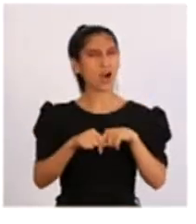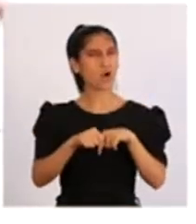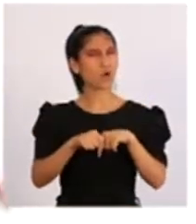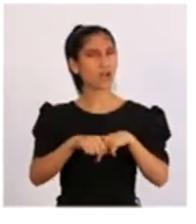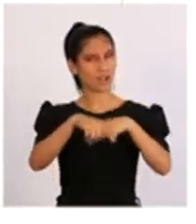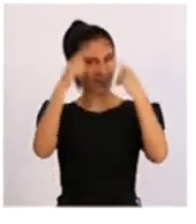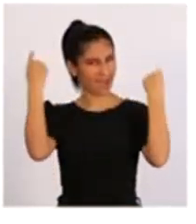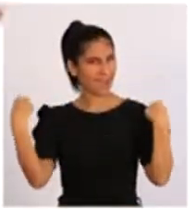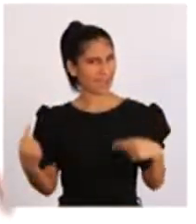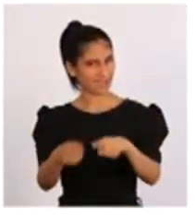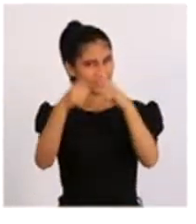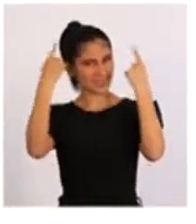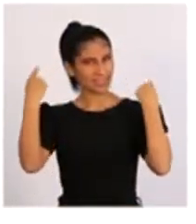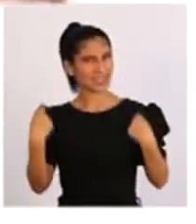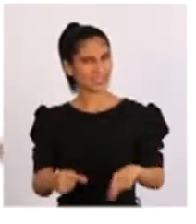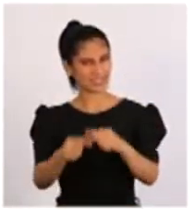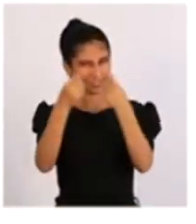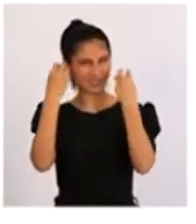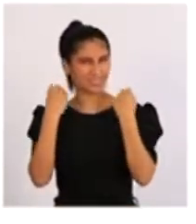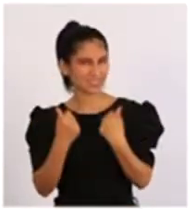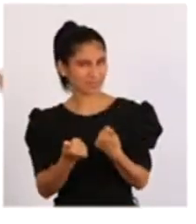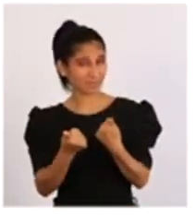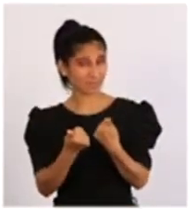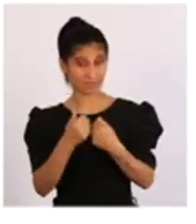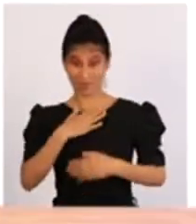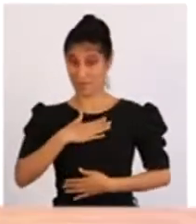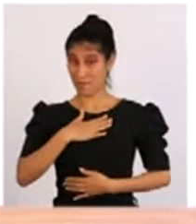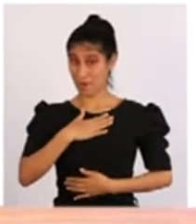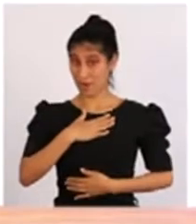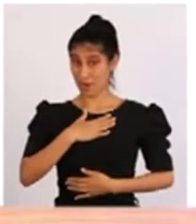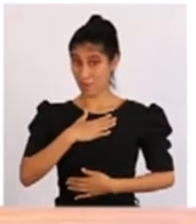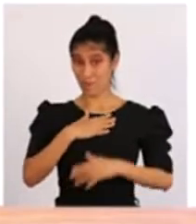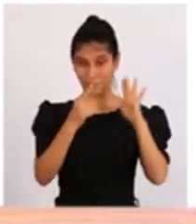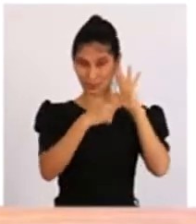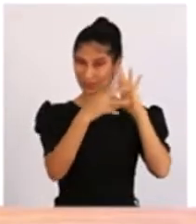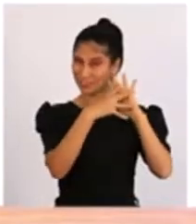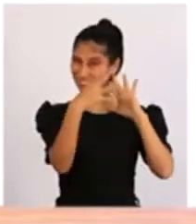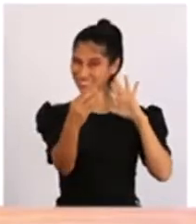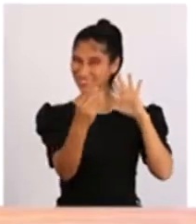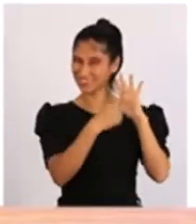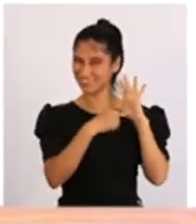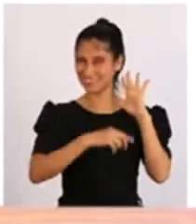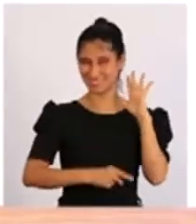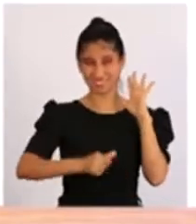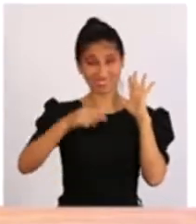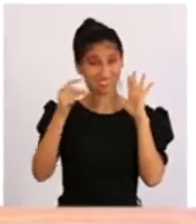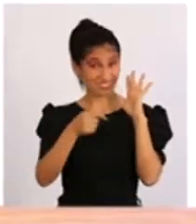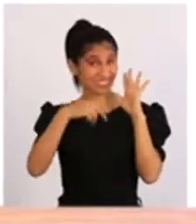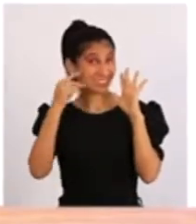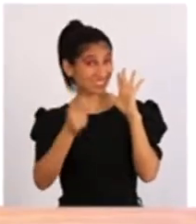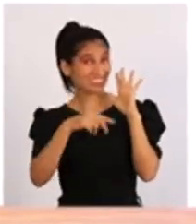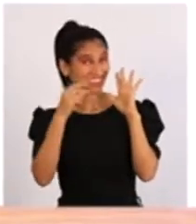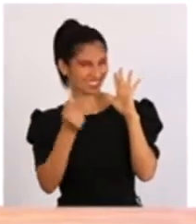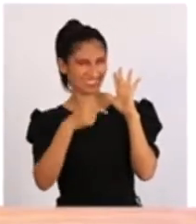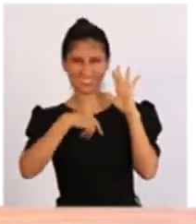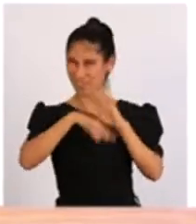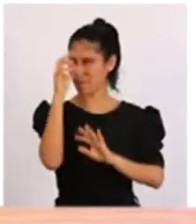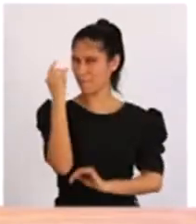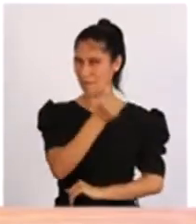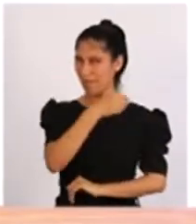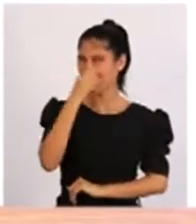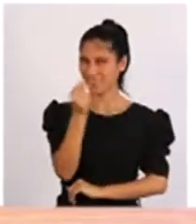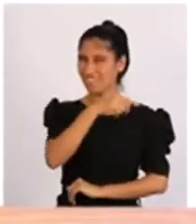atrás. Eso es. Bajamos. Piernas. Corremos. Un poco más